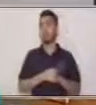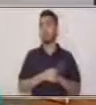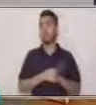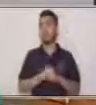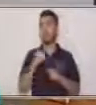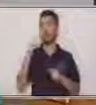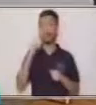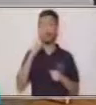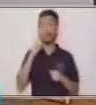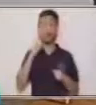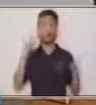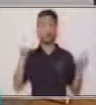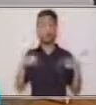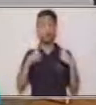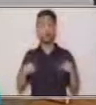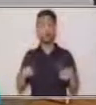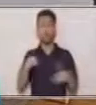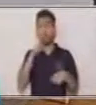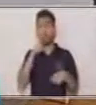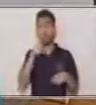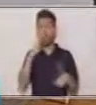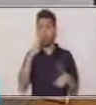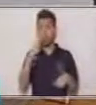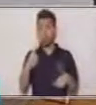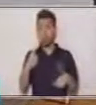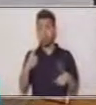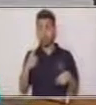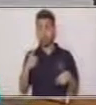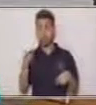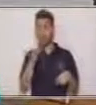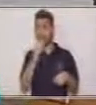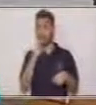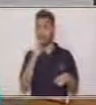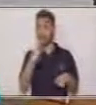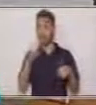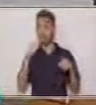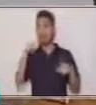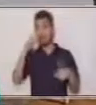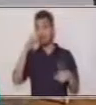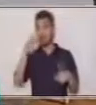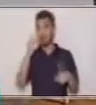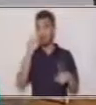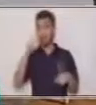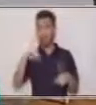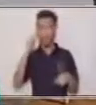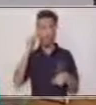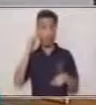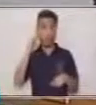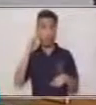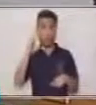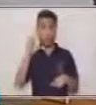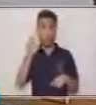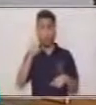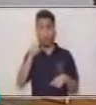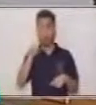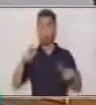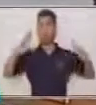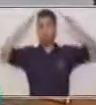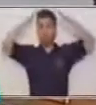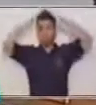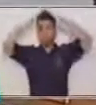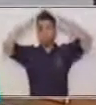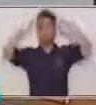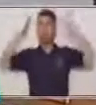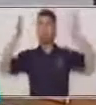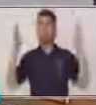la canción menciona el triángulo, tú hagas la señal del triángulo. Cuando menciona el cuadrado, hagas la señal del cuadrado, el